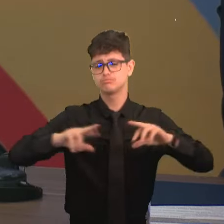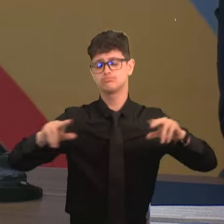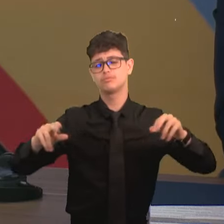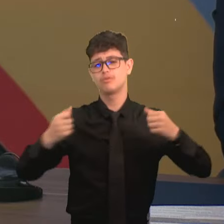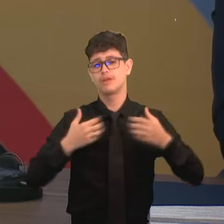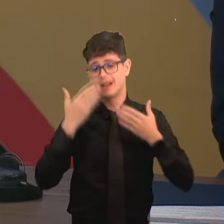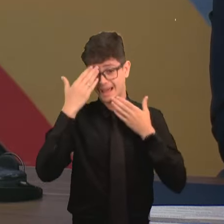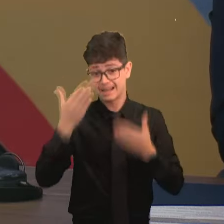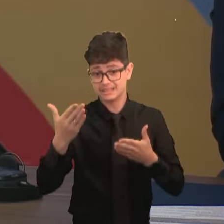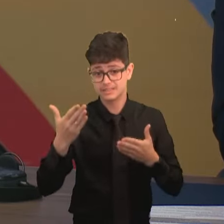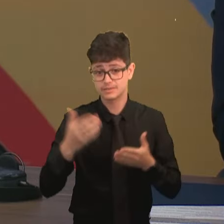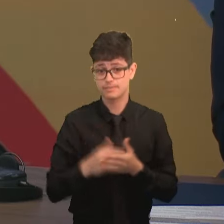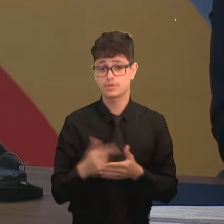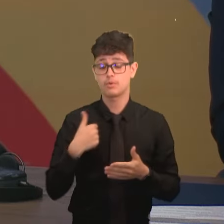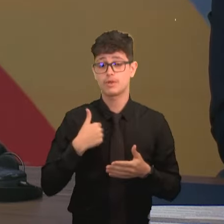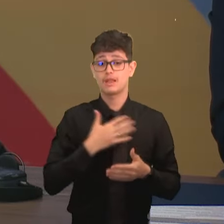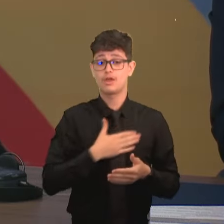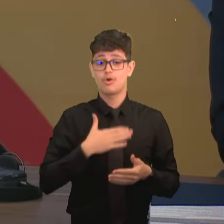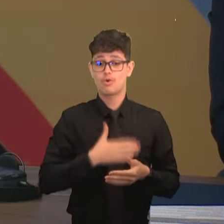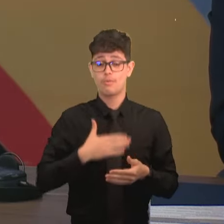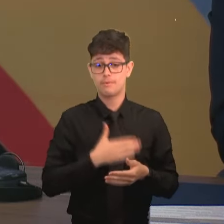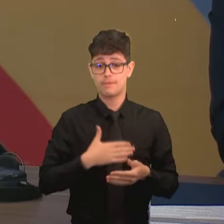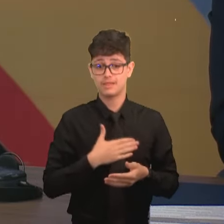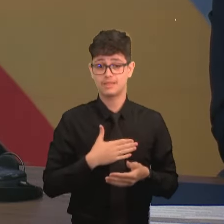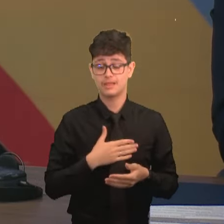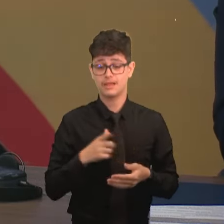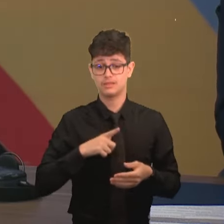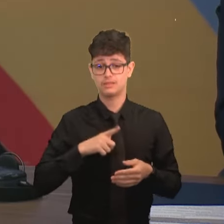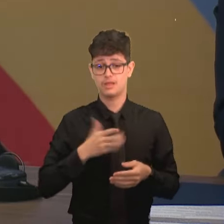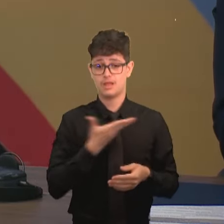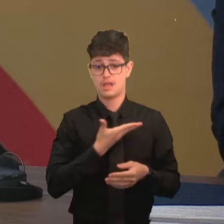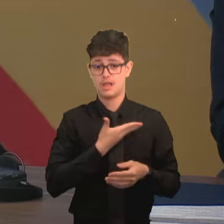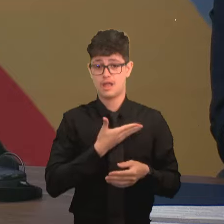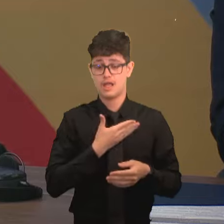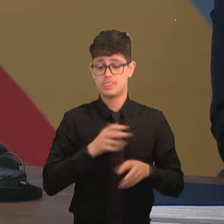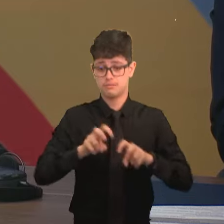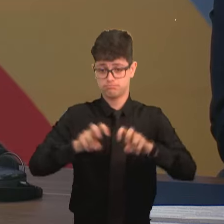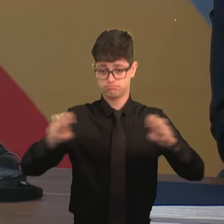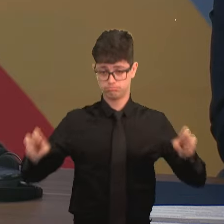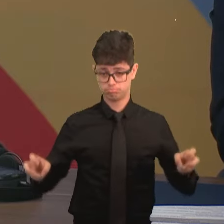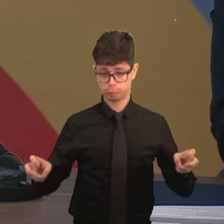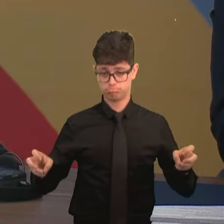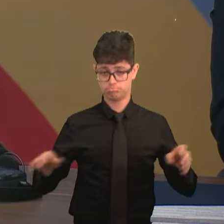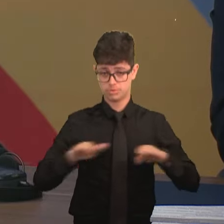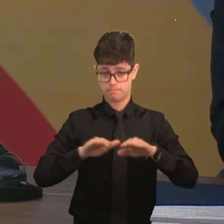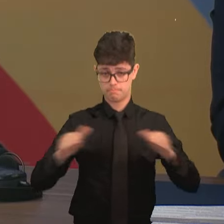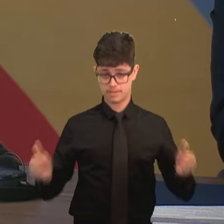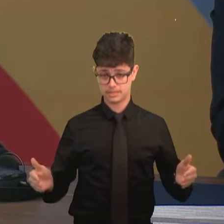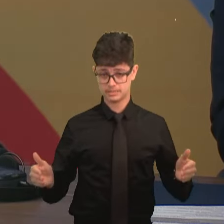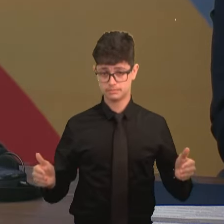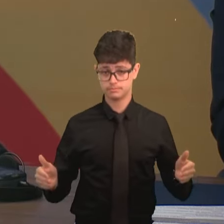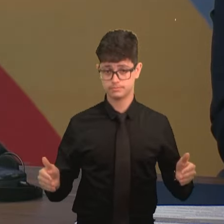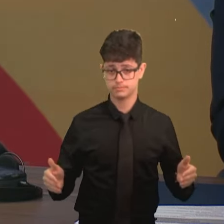por ese fantástico programa. Quería también saludar a nuestros colegas de la mesa,